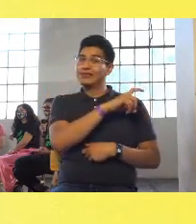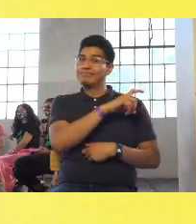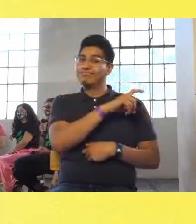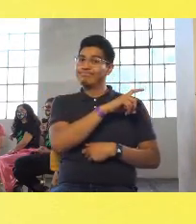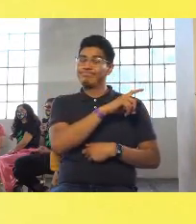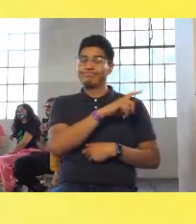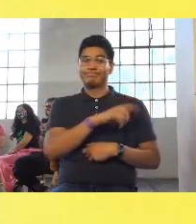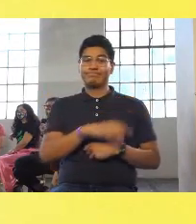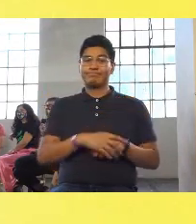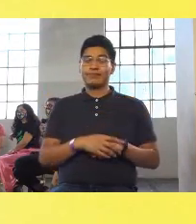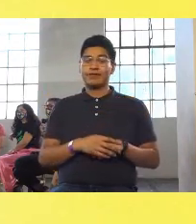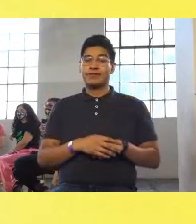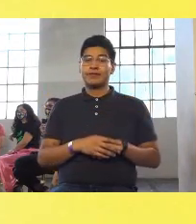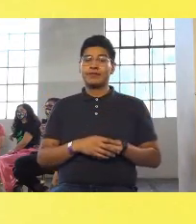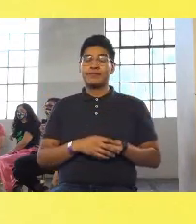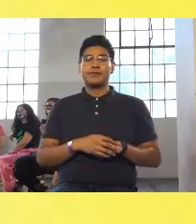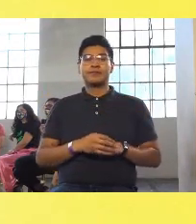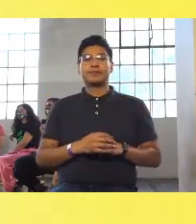Entonces,